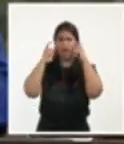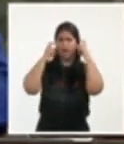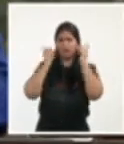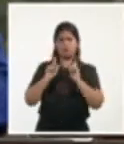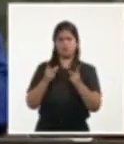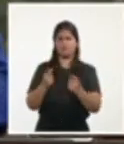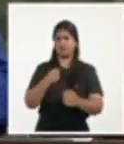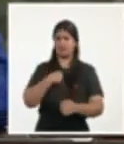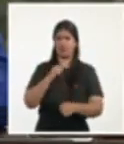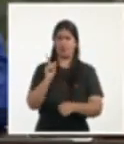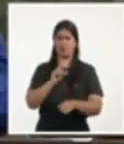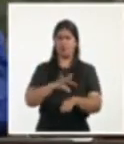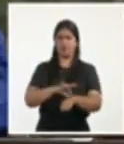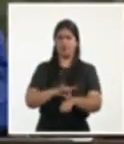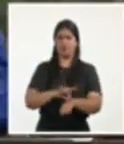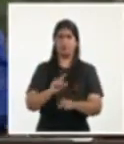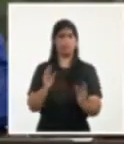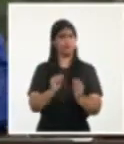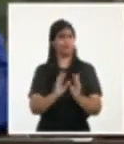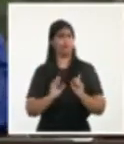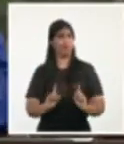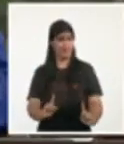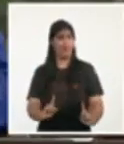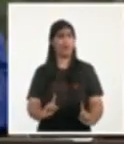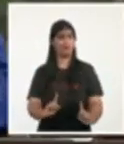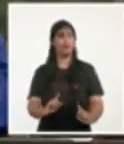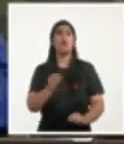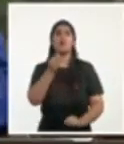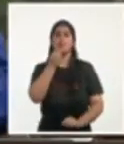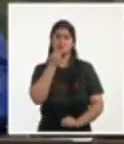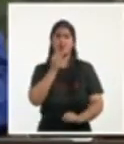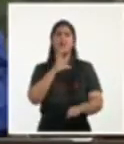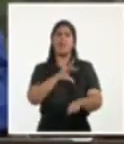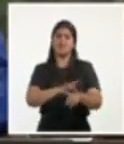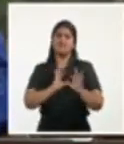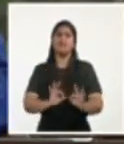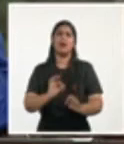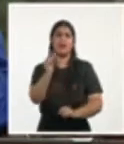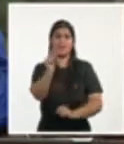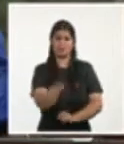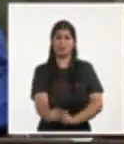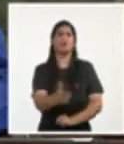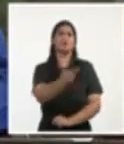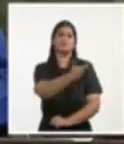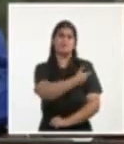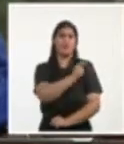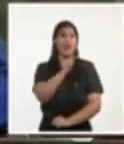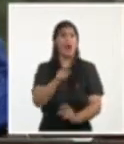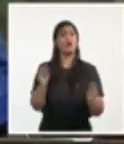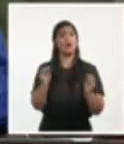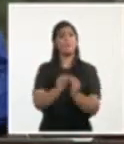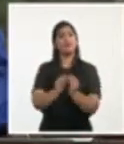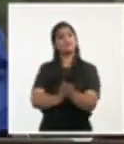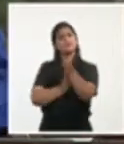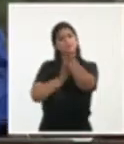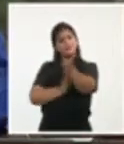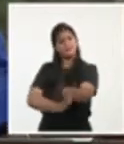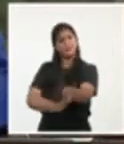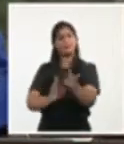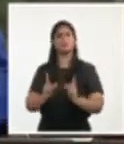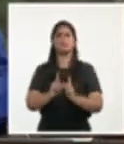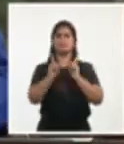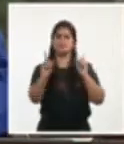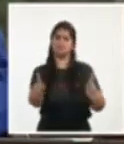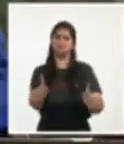con el ingreso domiciliario, de la conducta de las personas, la disciplina, el aislamiento social, el uso